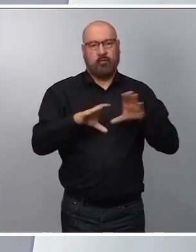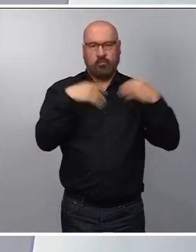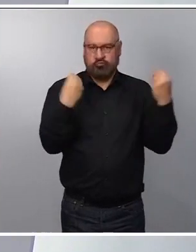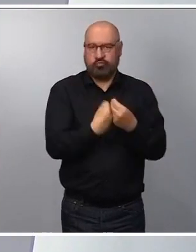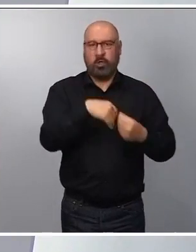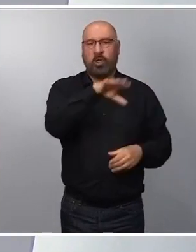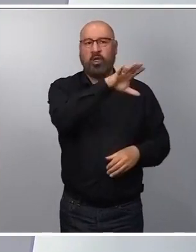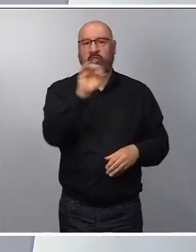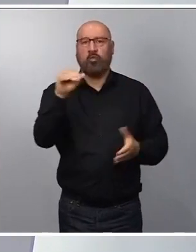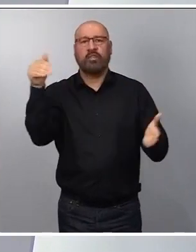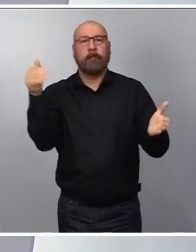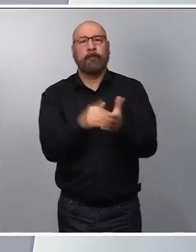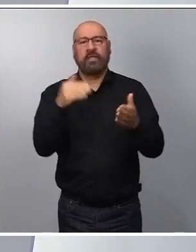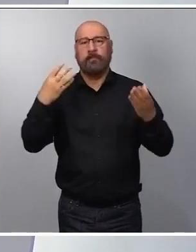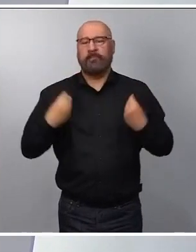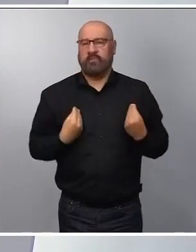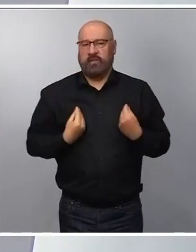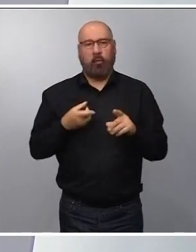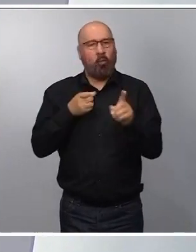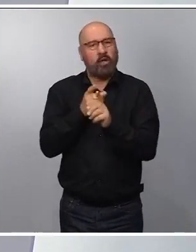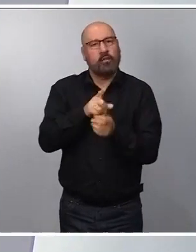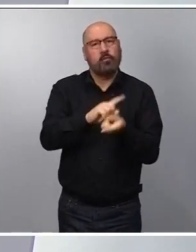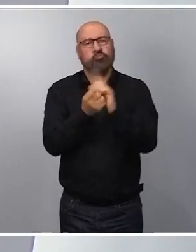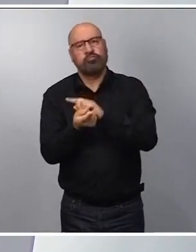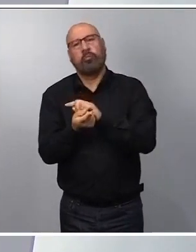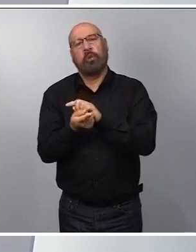50.000 viviendas para alquiler asequible.